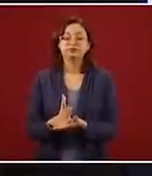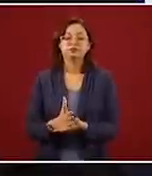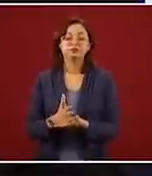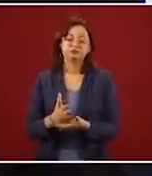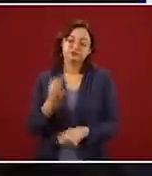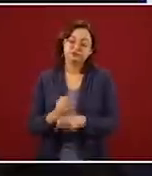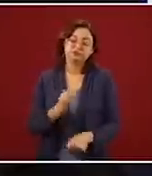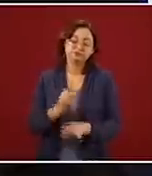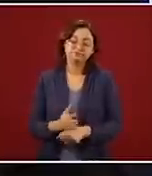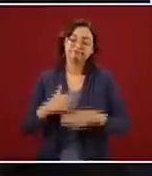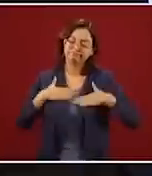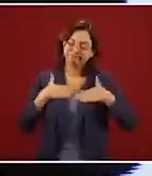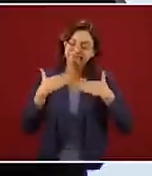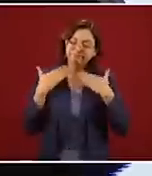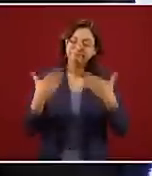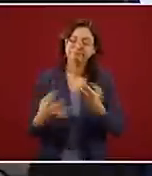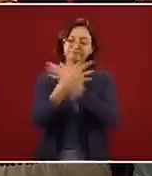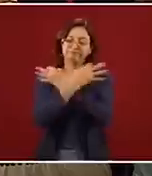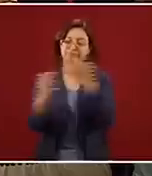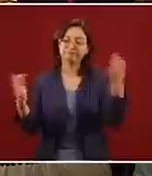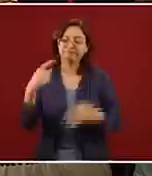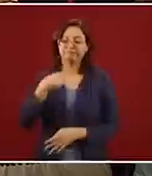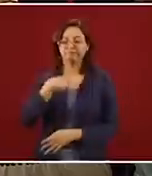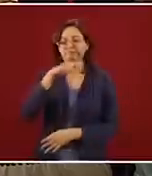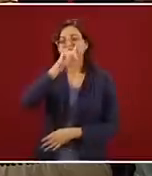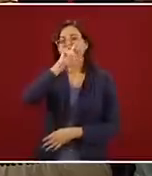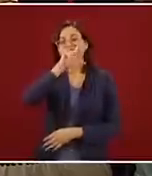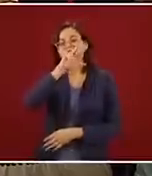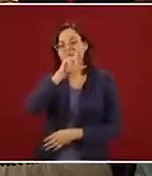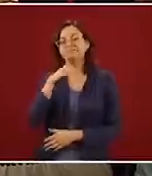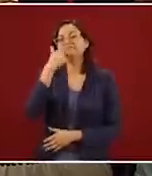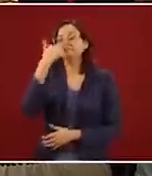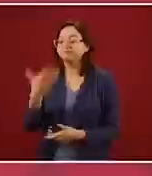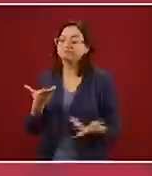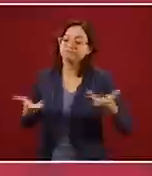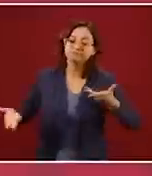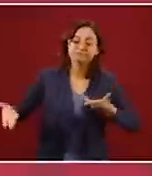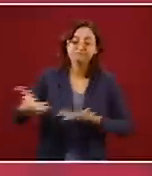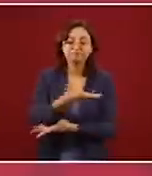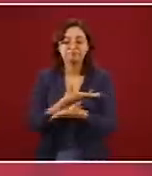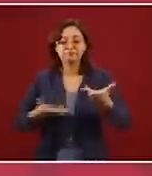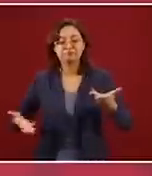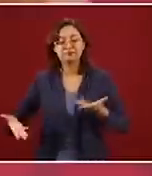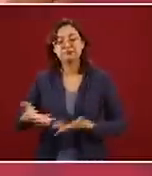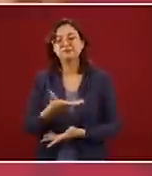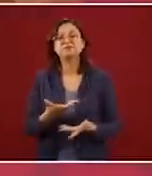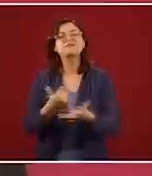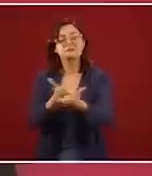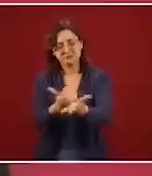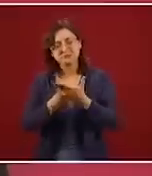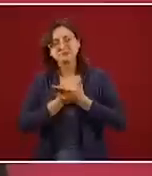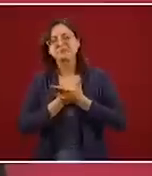preocupación, que quiero socializarla para que todos me